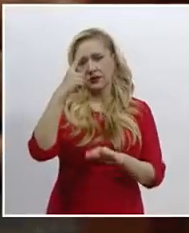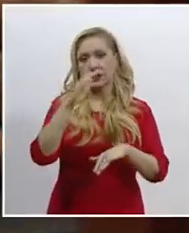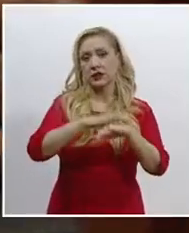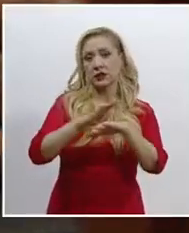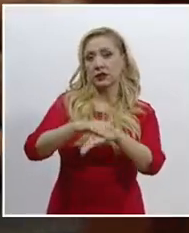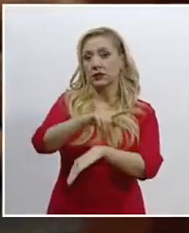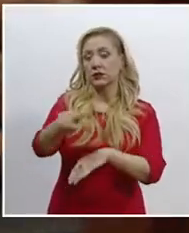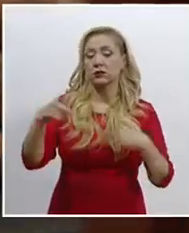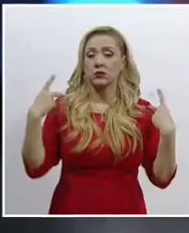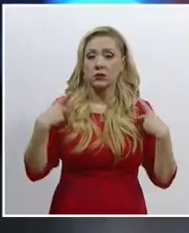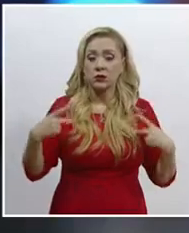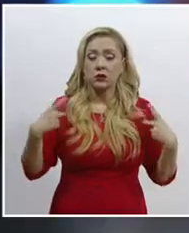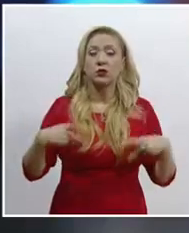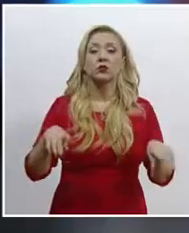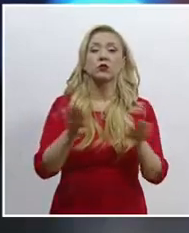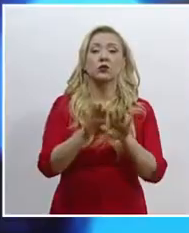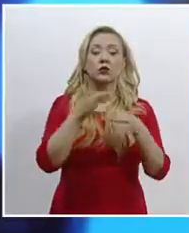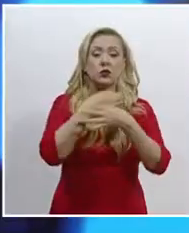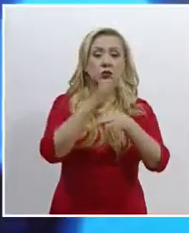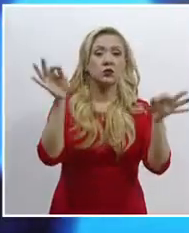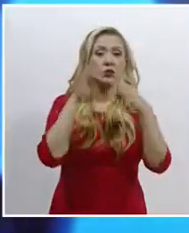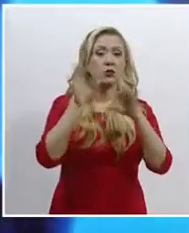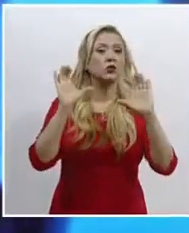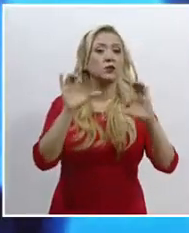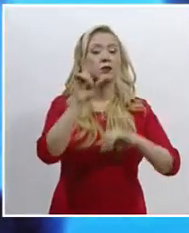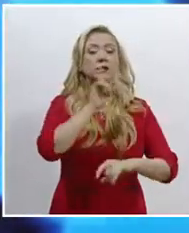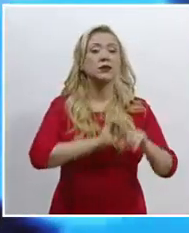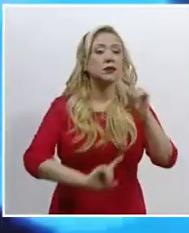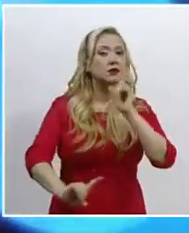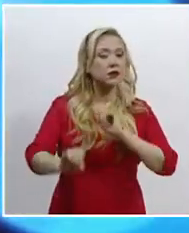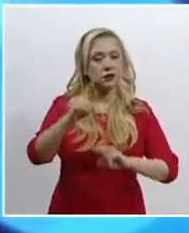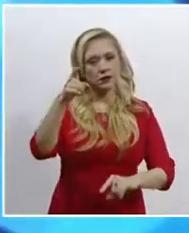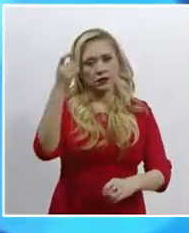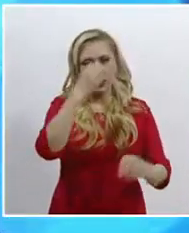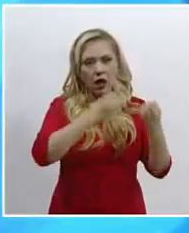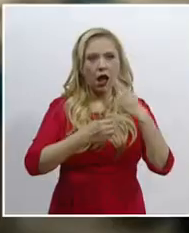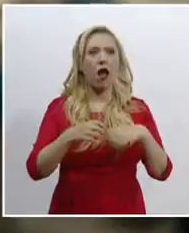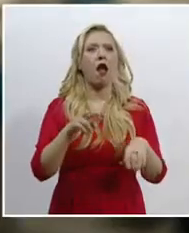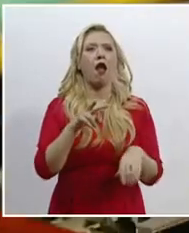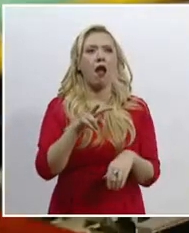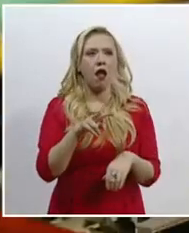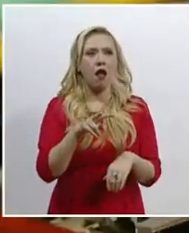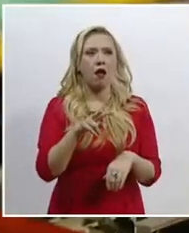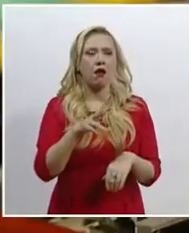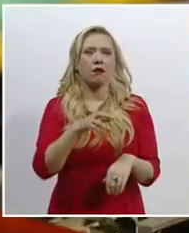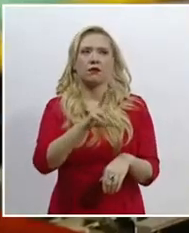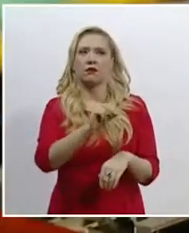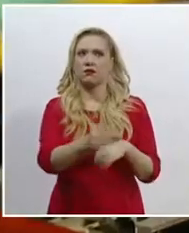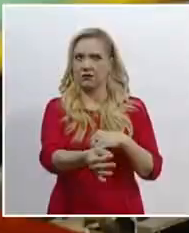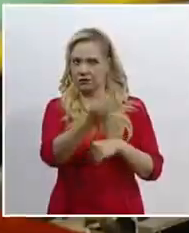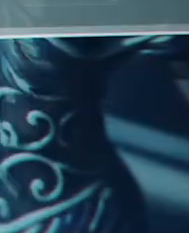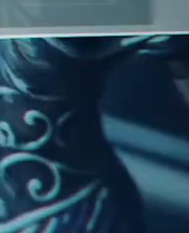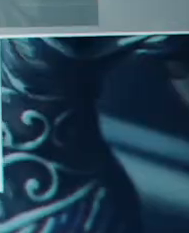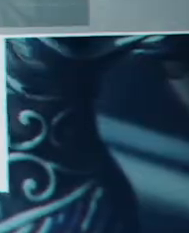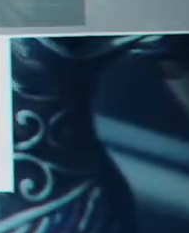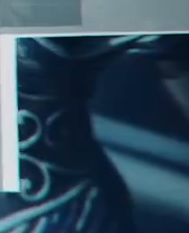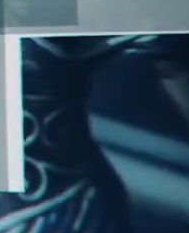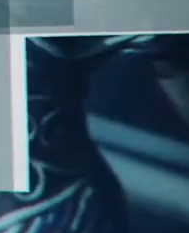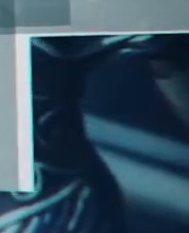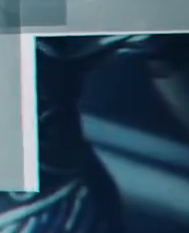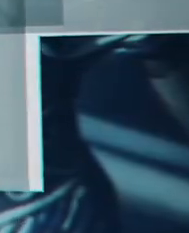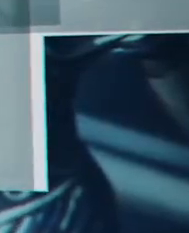los usuarios sobre patrones de difusión de noticias falsas y evaluar su impacto en la opinión pública.